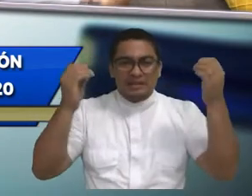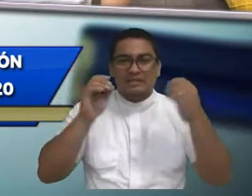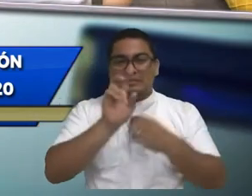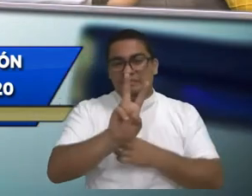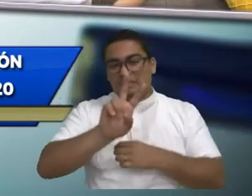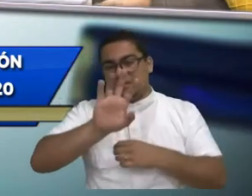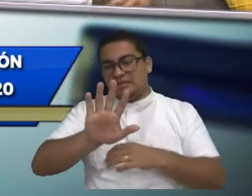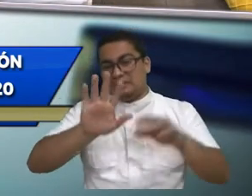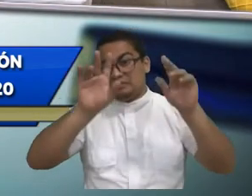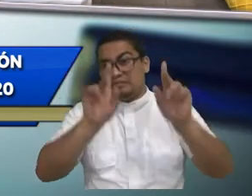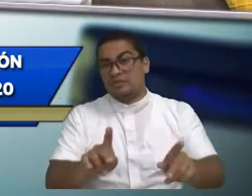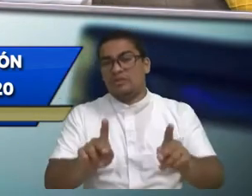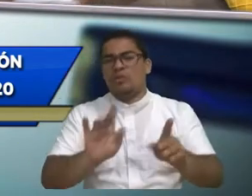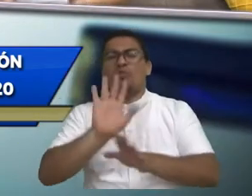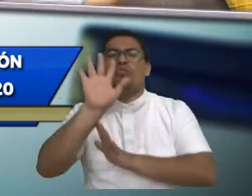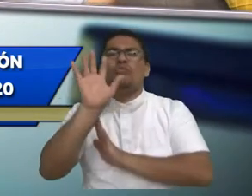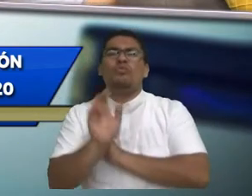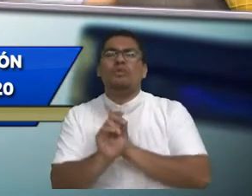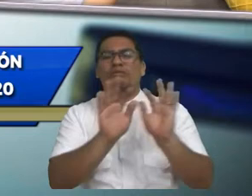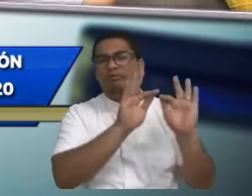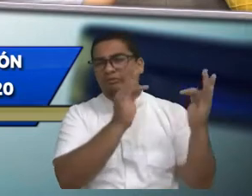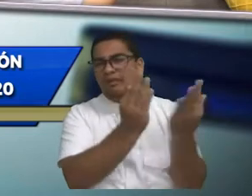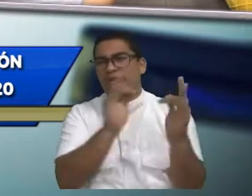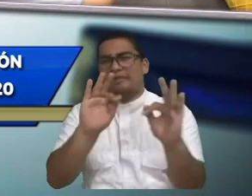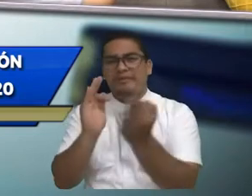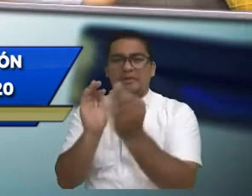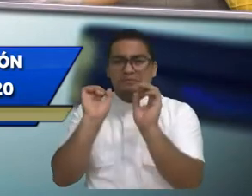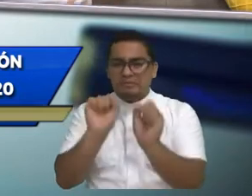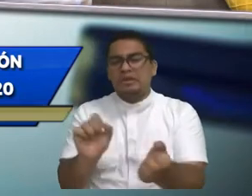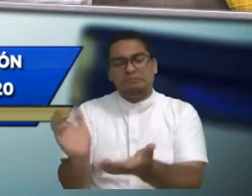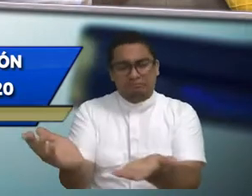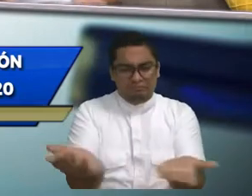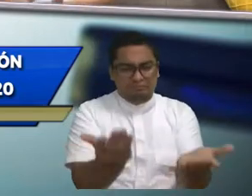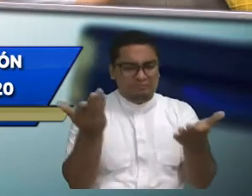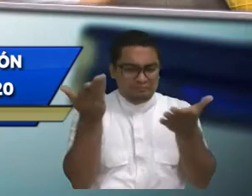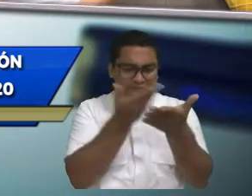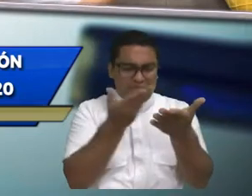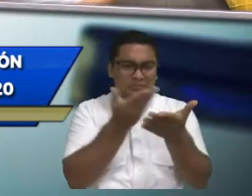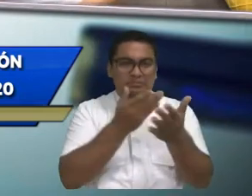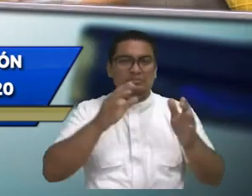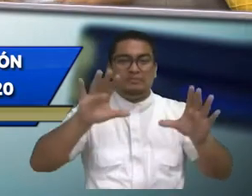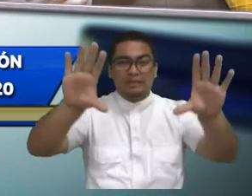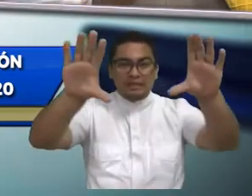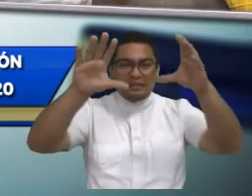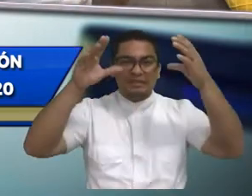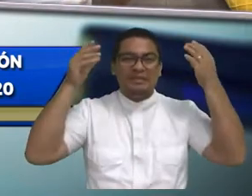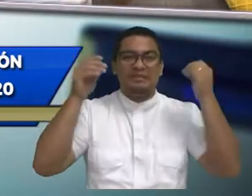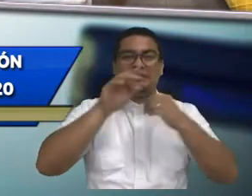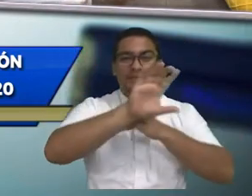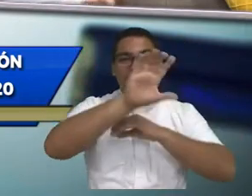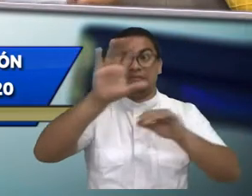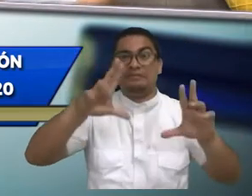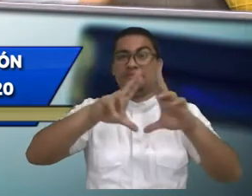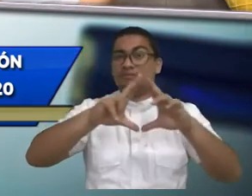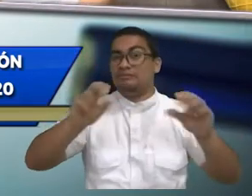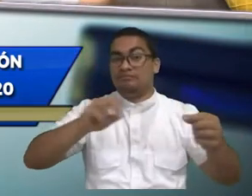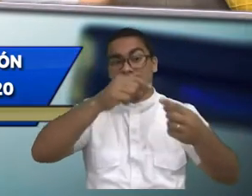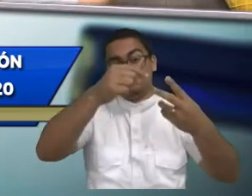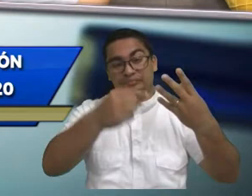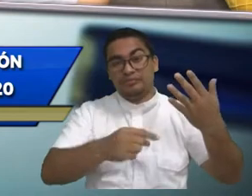protagonistas cuantas familias pueden acceder verla henson 1500 cursos distribuidos en todo el país y que es una oferta muy diversa con